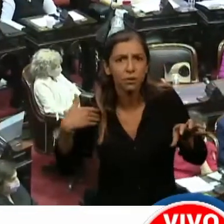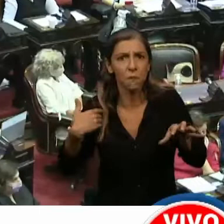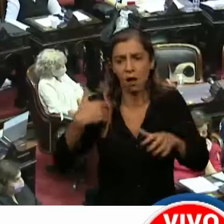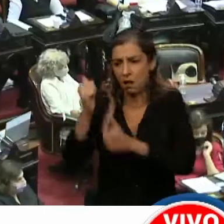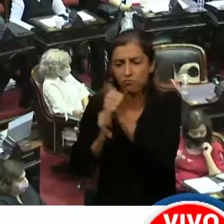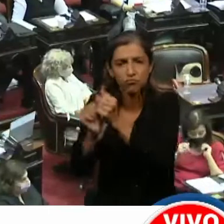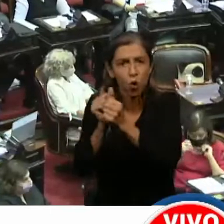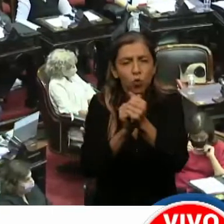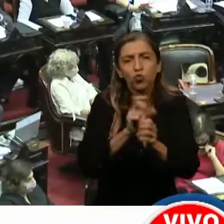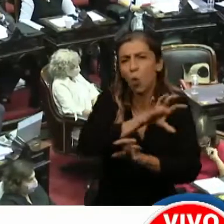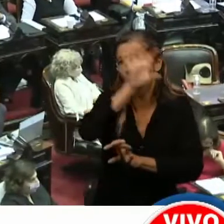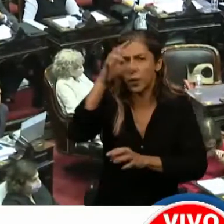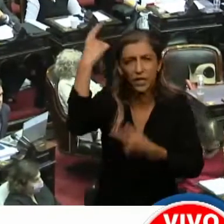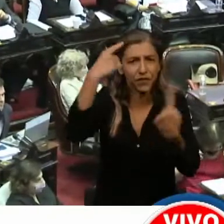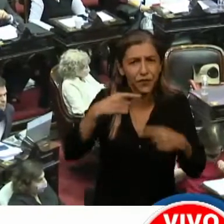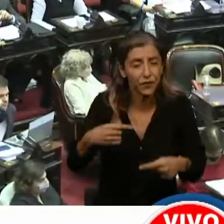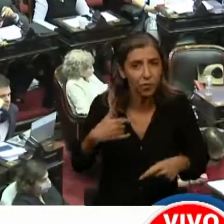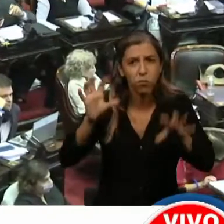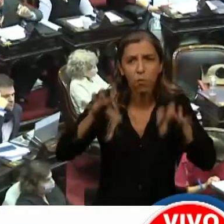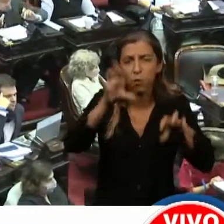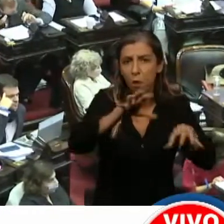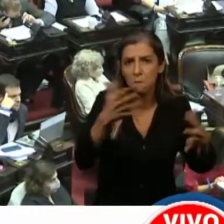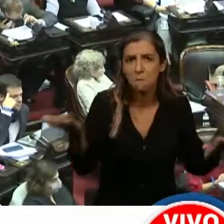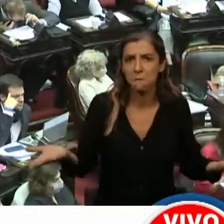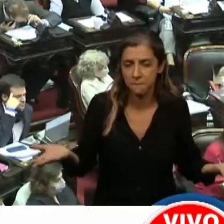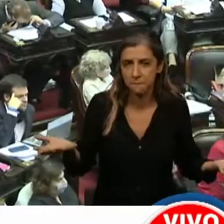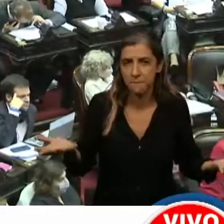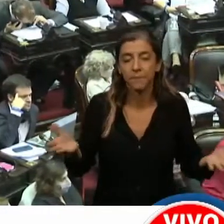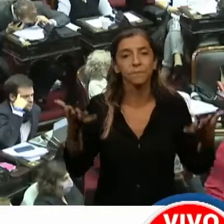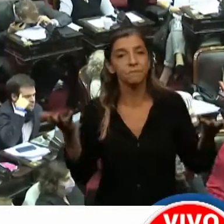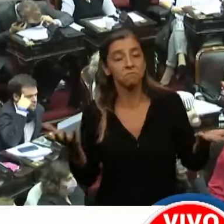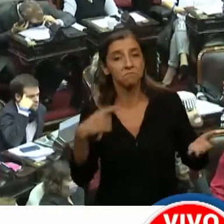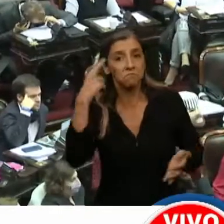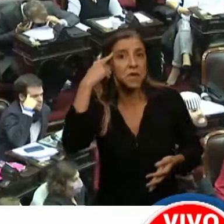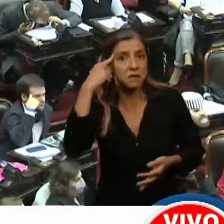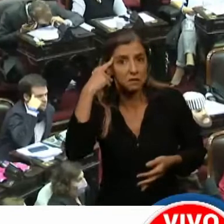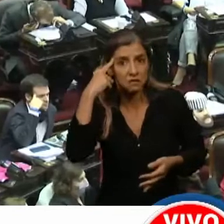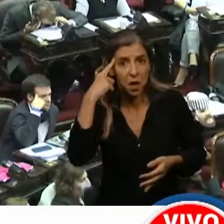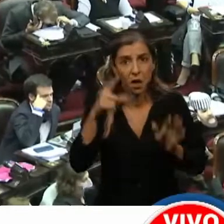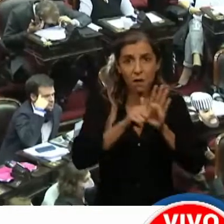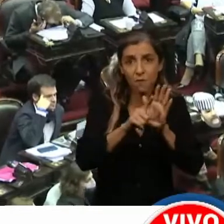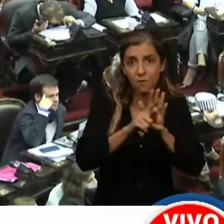en diferentes provincias de la Argentina, y que se suponía que esta prórroga